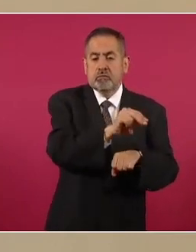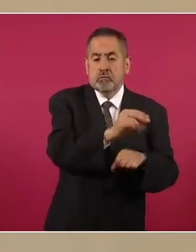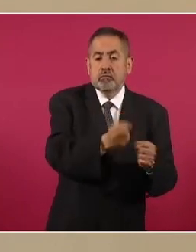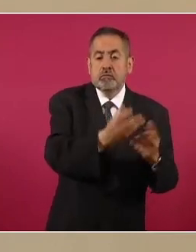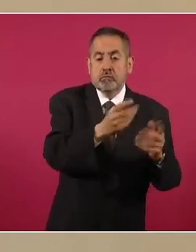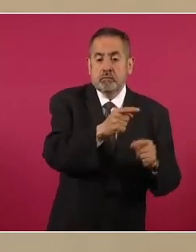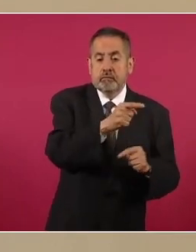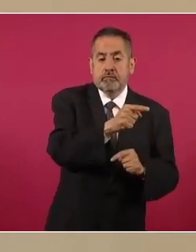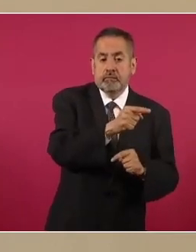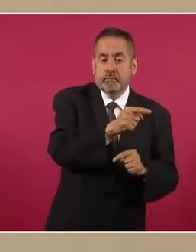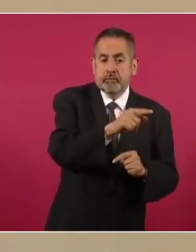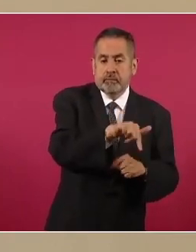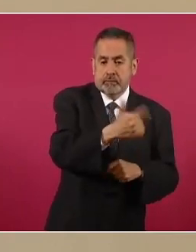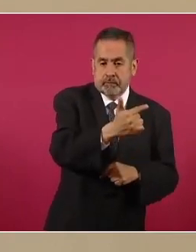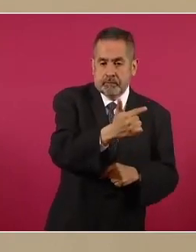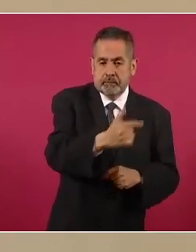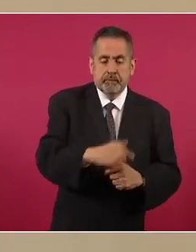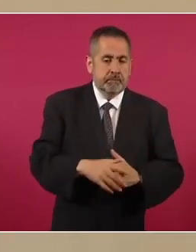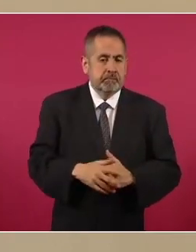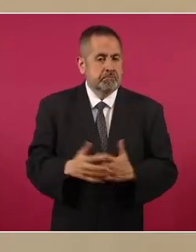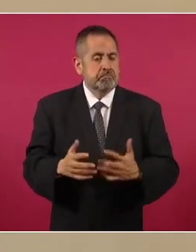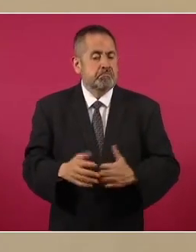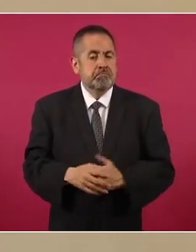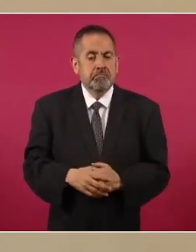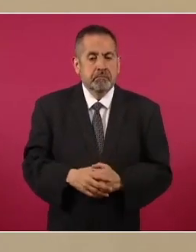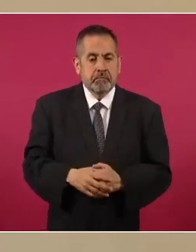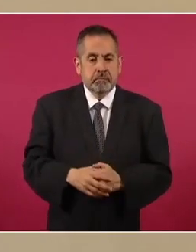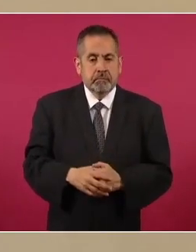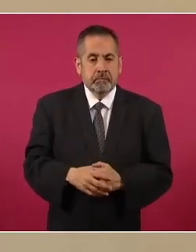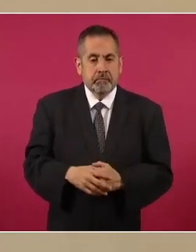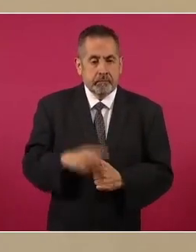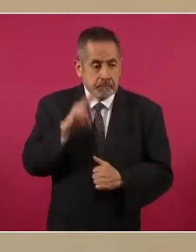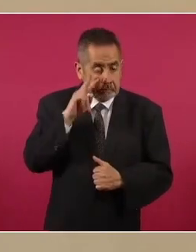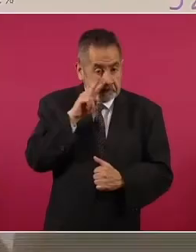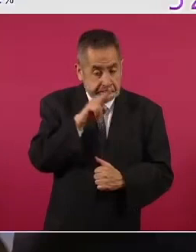contra, 12. De todas maneras,